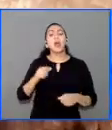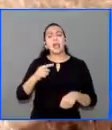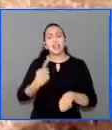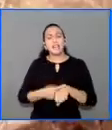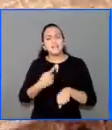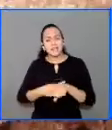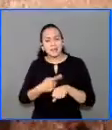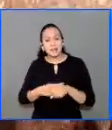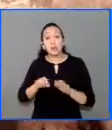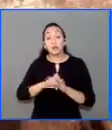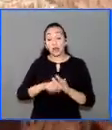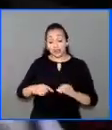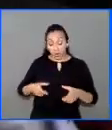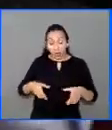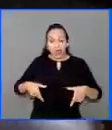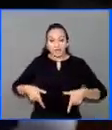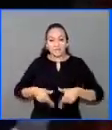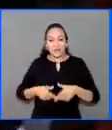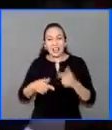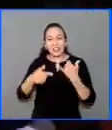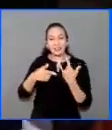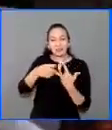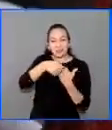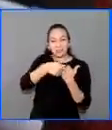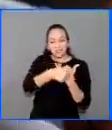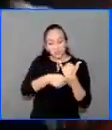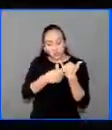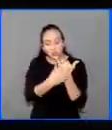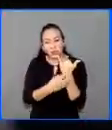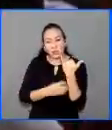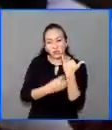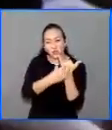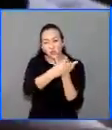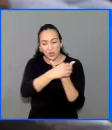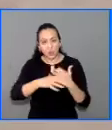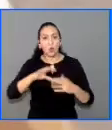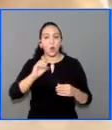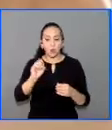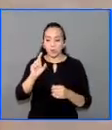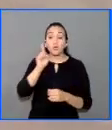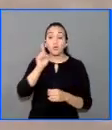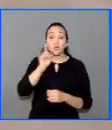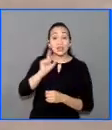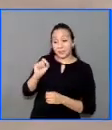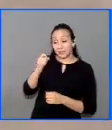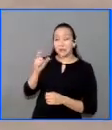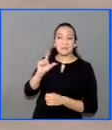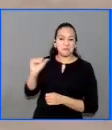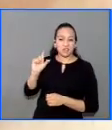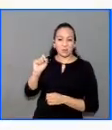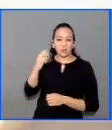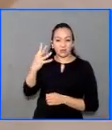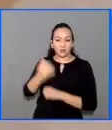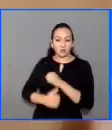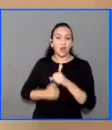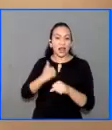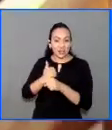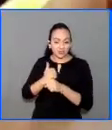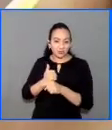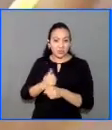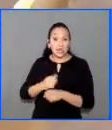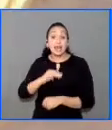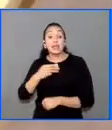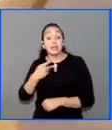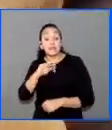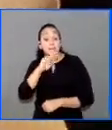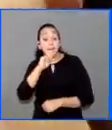e infecciones sistémicas que las mujeres de 20 a 24 años, y los bebés de madres adolescentes tienen un mayor